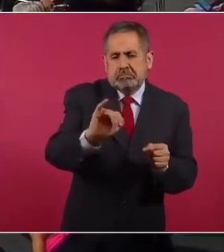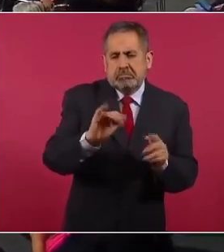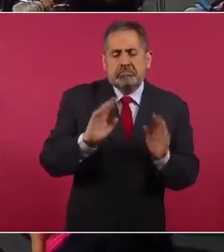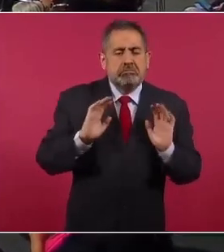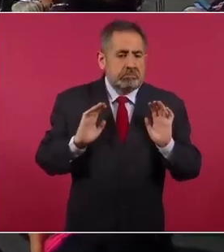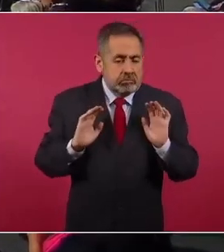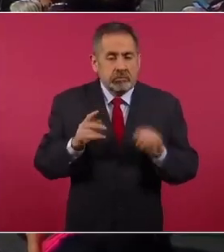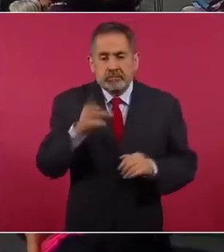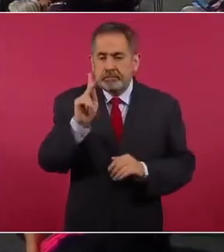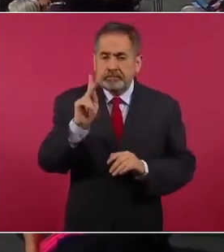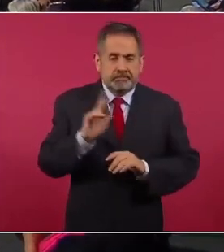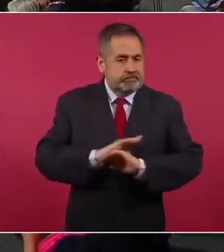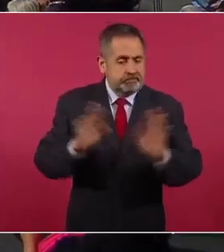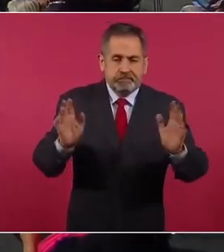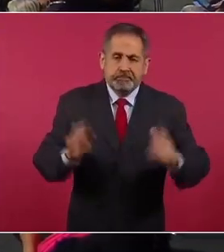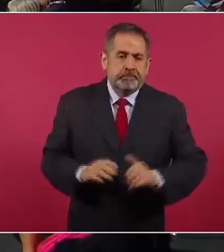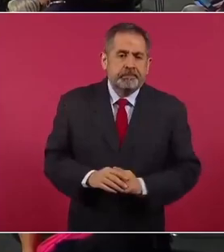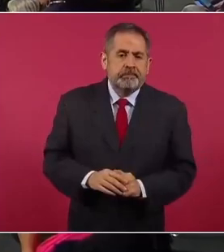pero ya